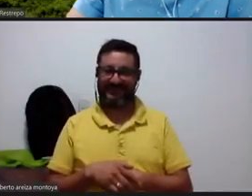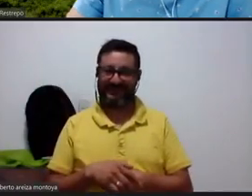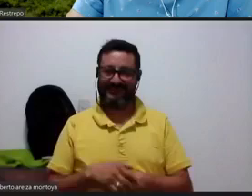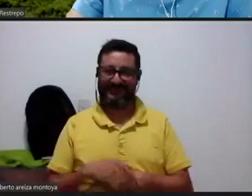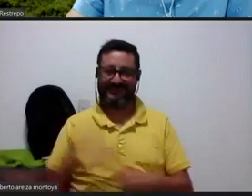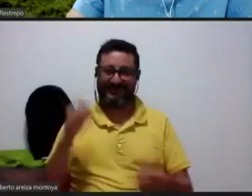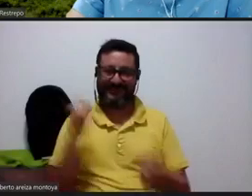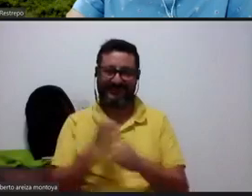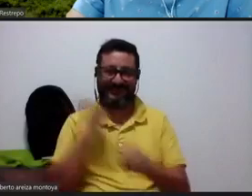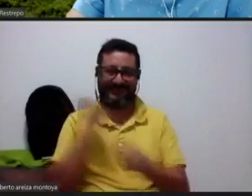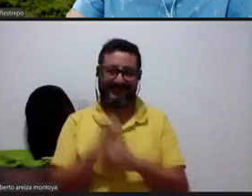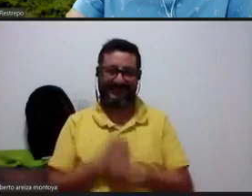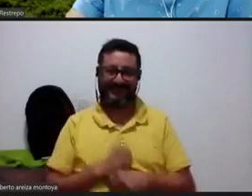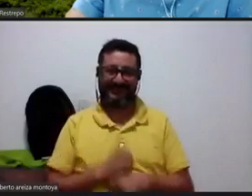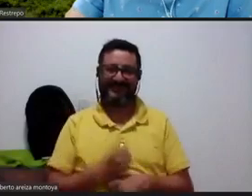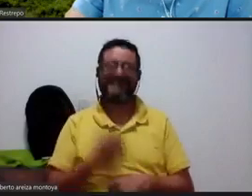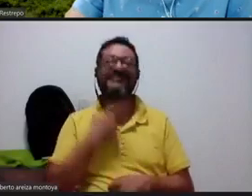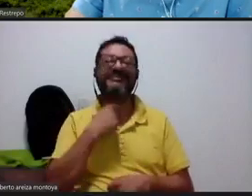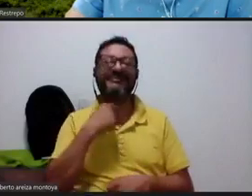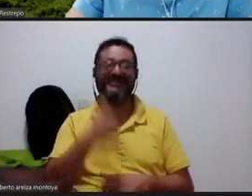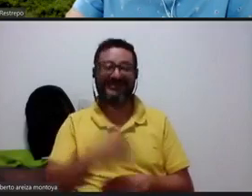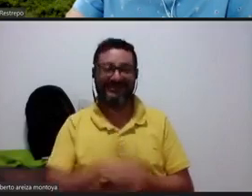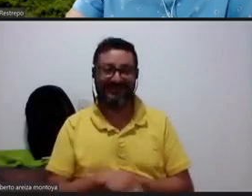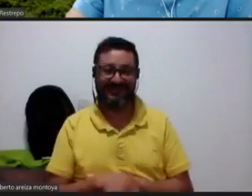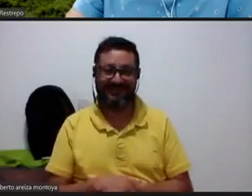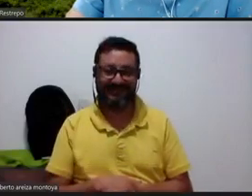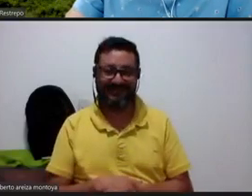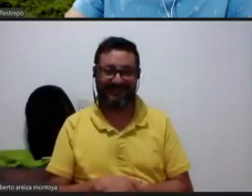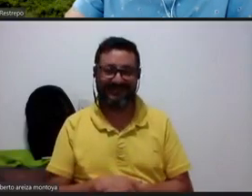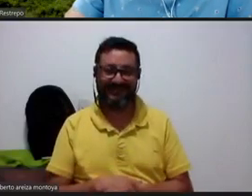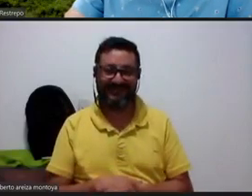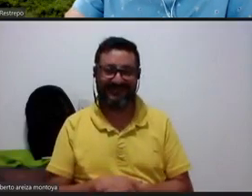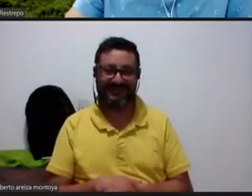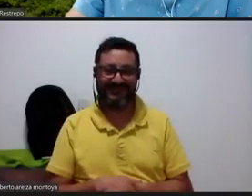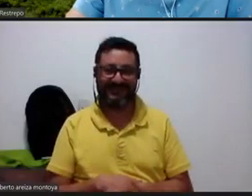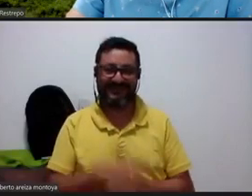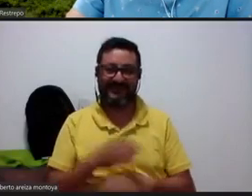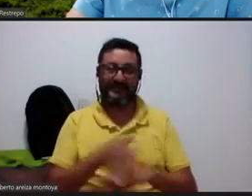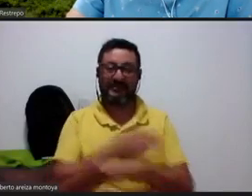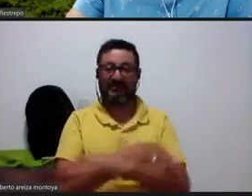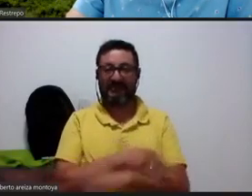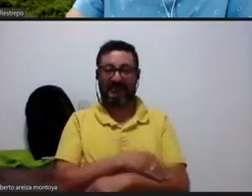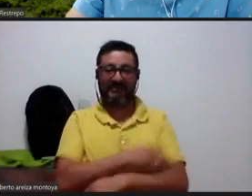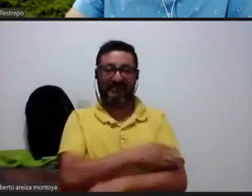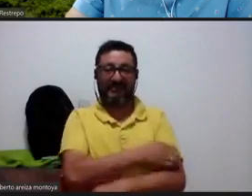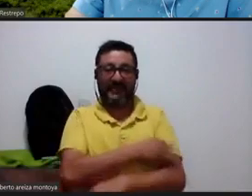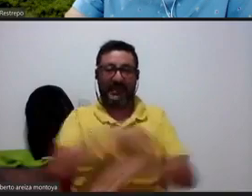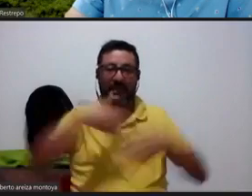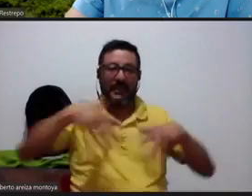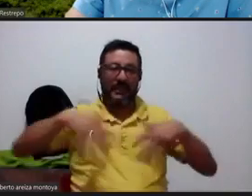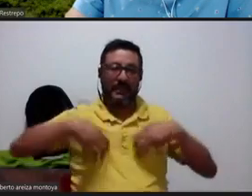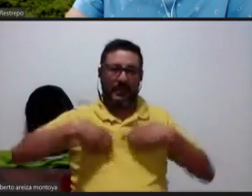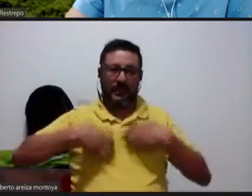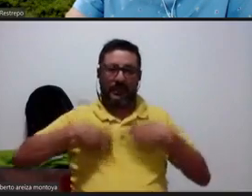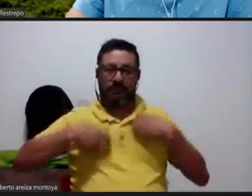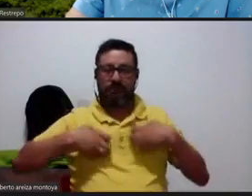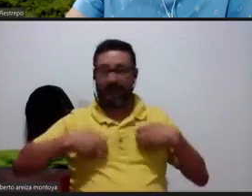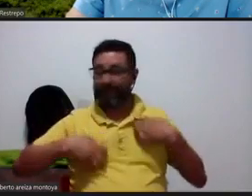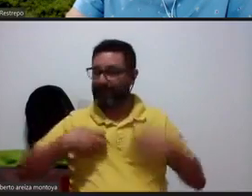madre y ya a ver que esto es lo mío. Me hacía falta, o sea, los días anteriores estuve un poquito nervioso, estaba un poquito